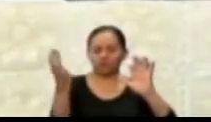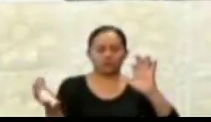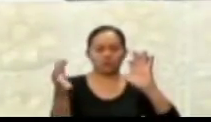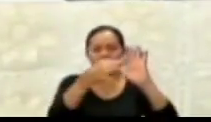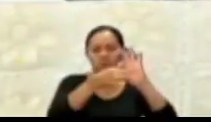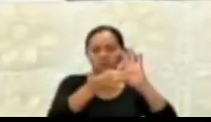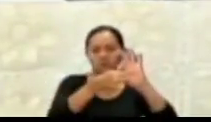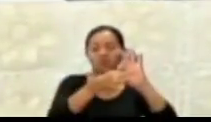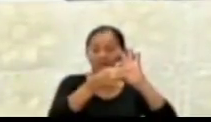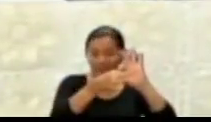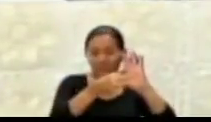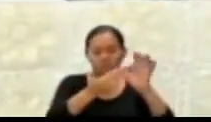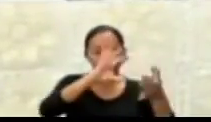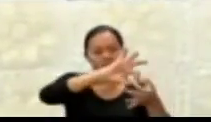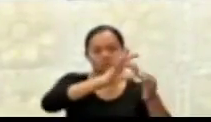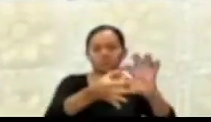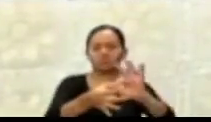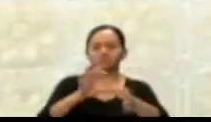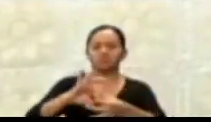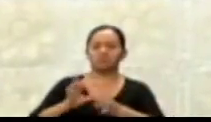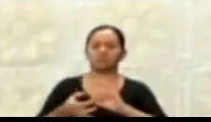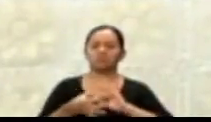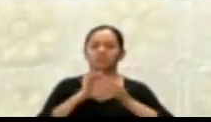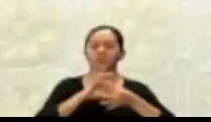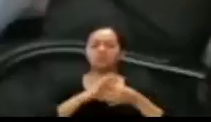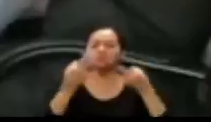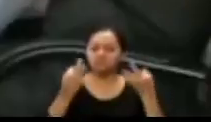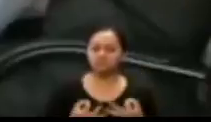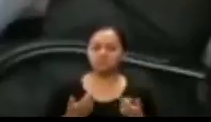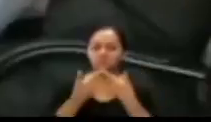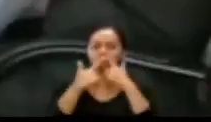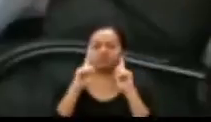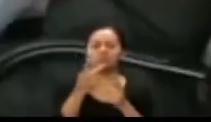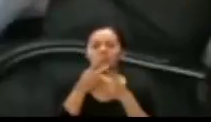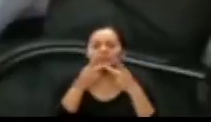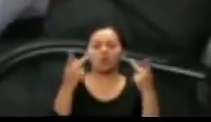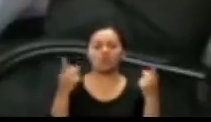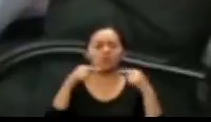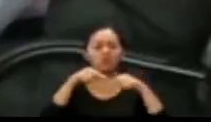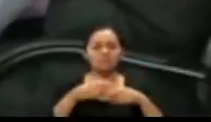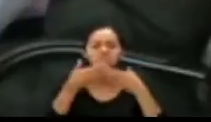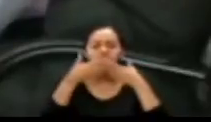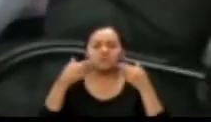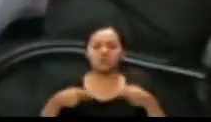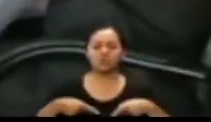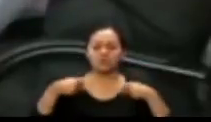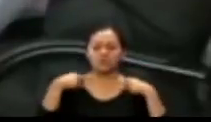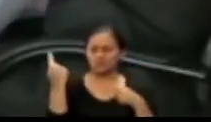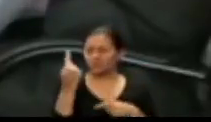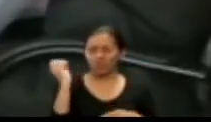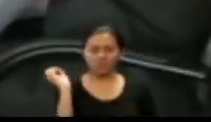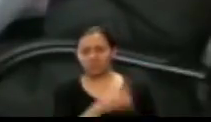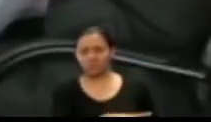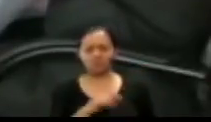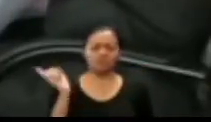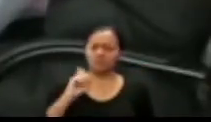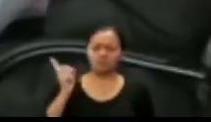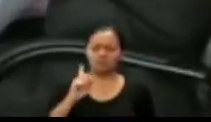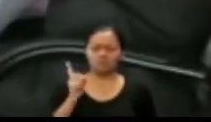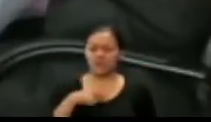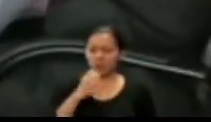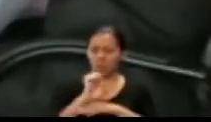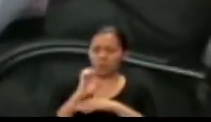por la dignidad de sus pueblos y por el mejoramiento de sus condiciones de vida, no están solos. Cada uno de